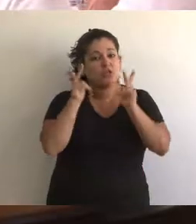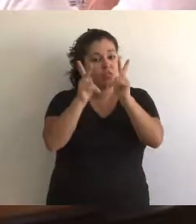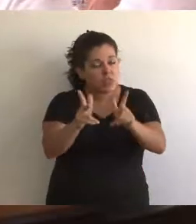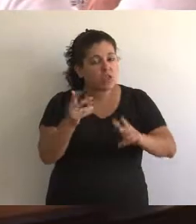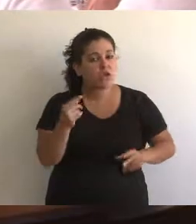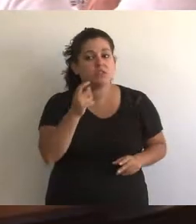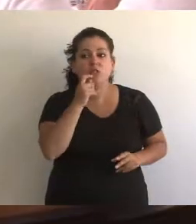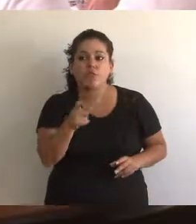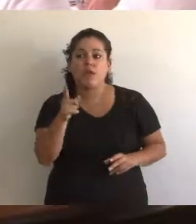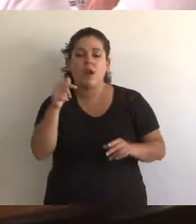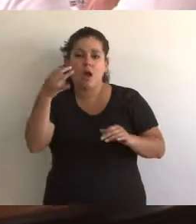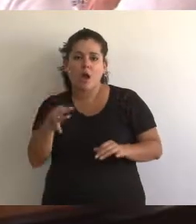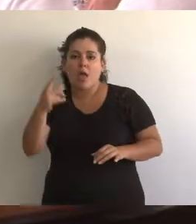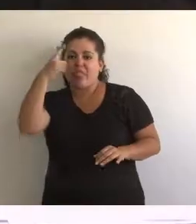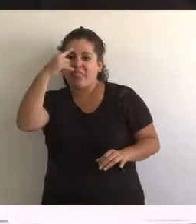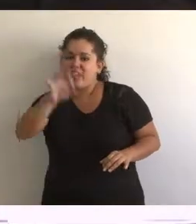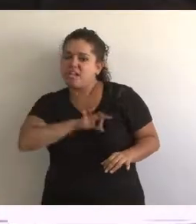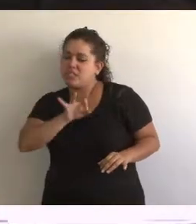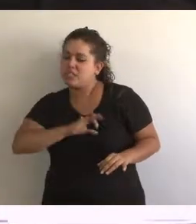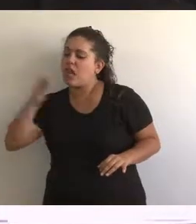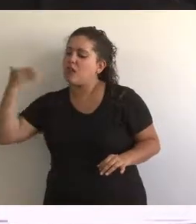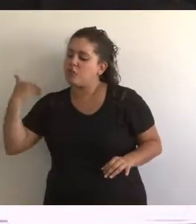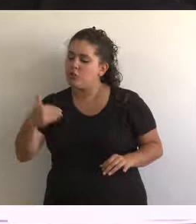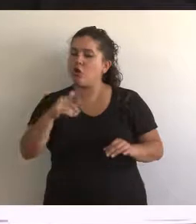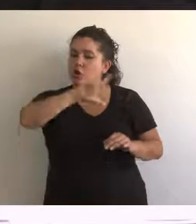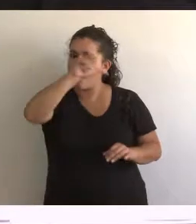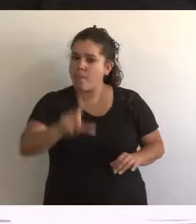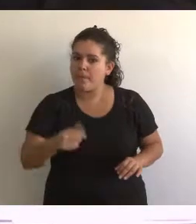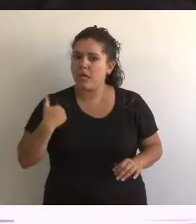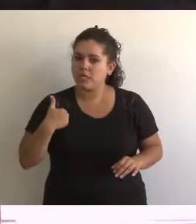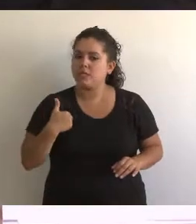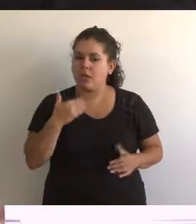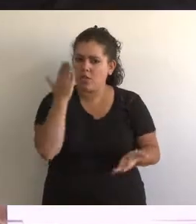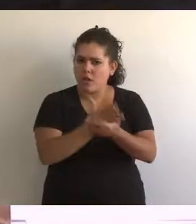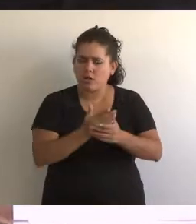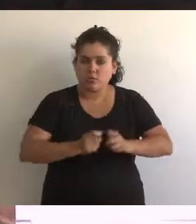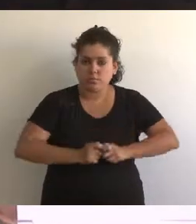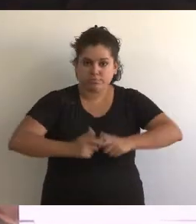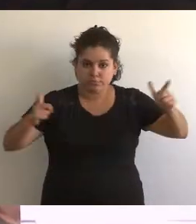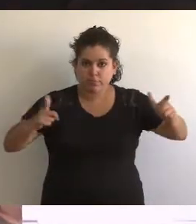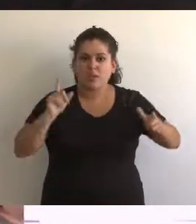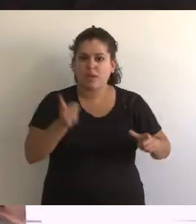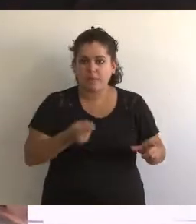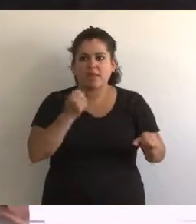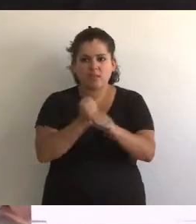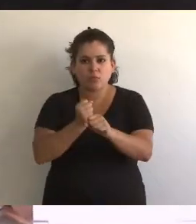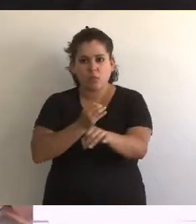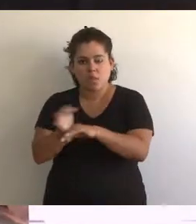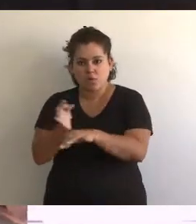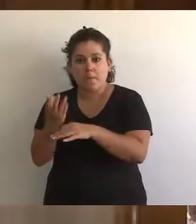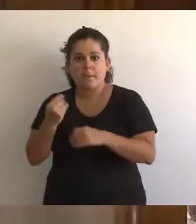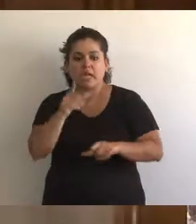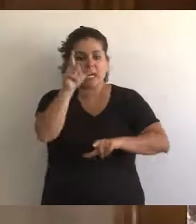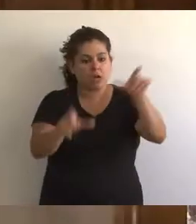digo, y si estamos en un marco, estos 10 años, de un país que ha ampliado muchísimos derechos y trabajamos de educación para